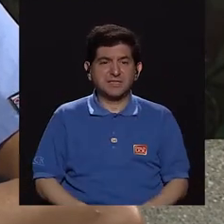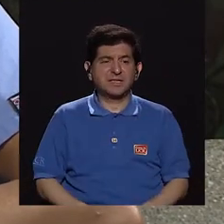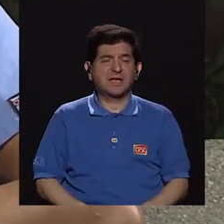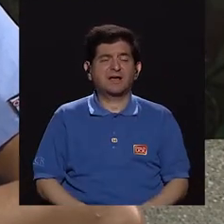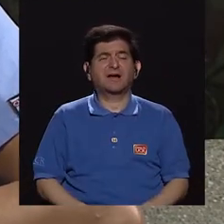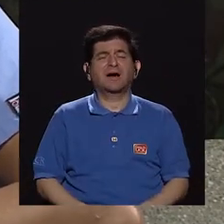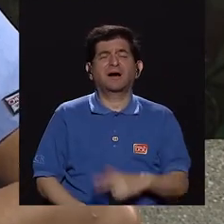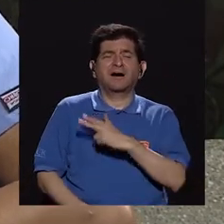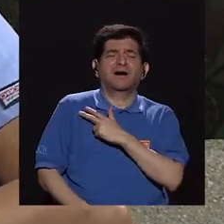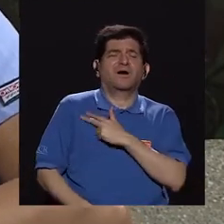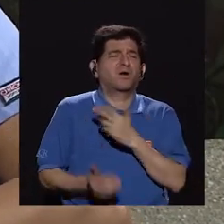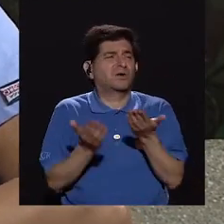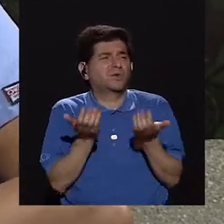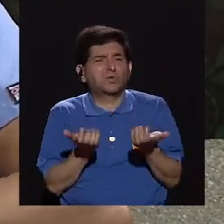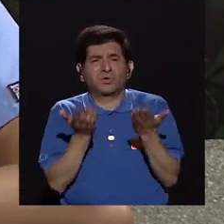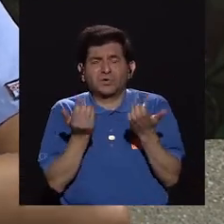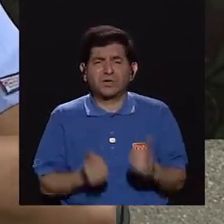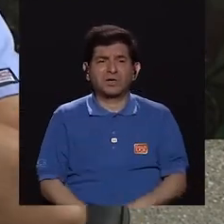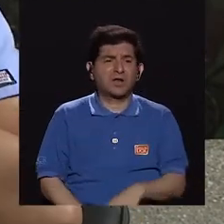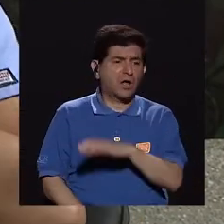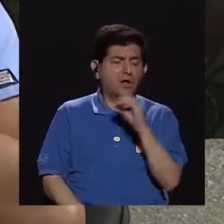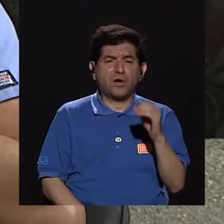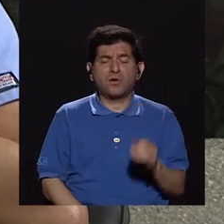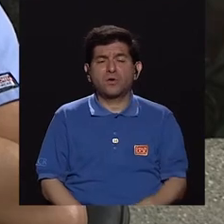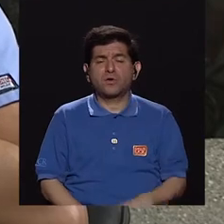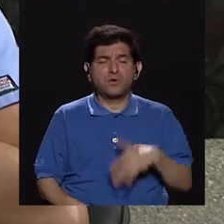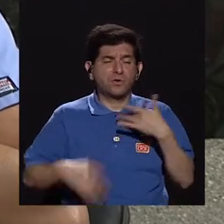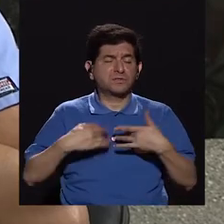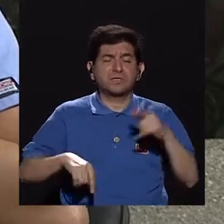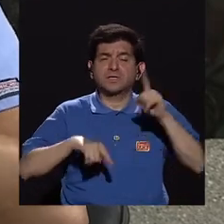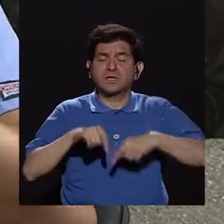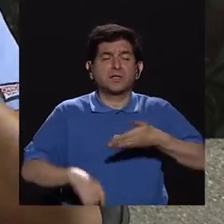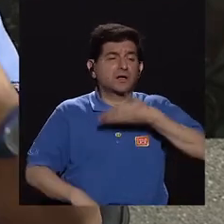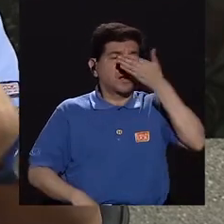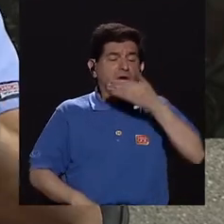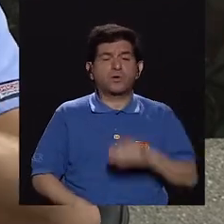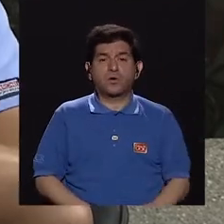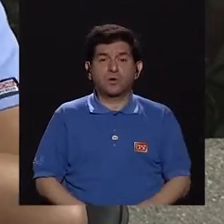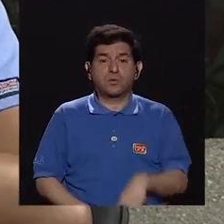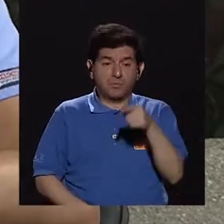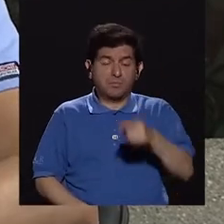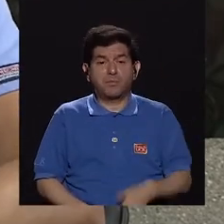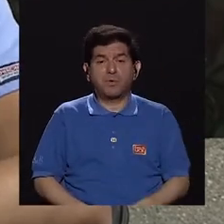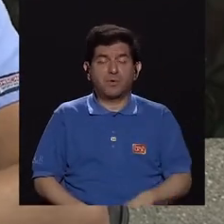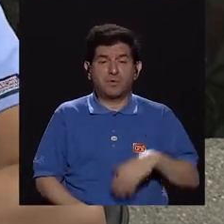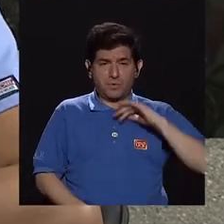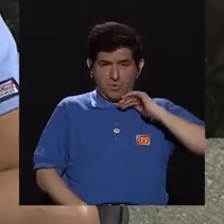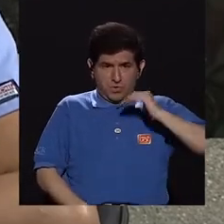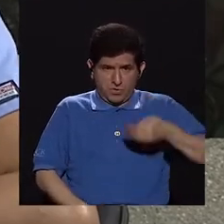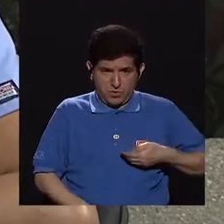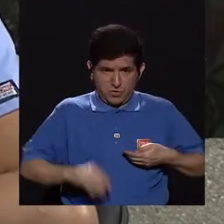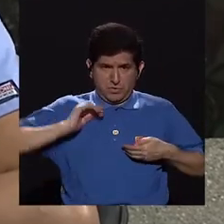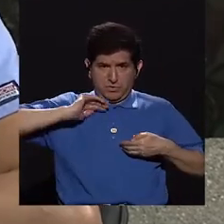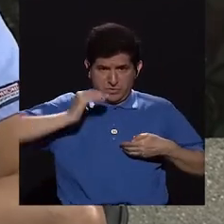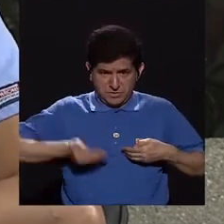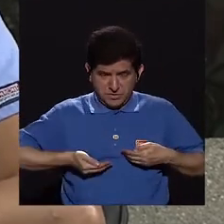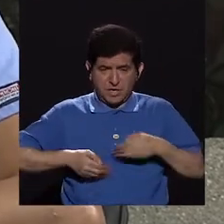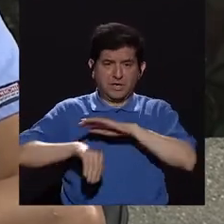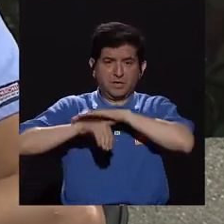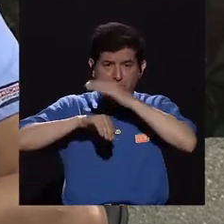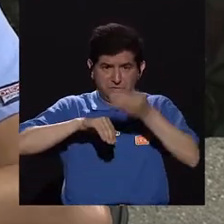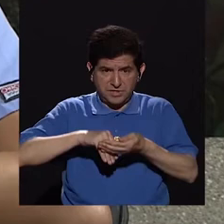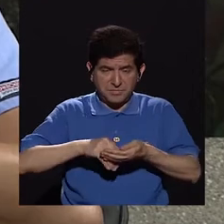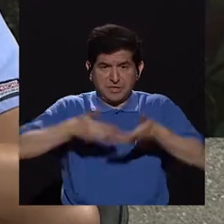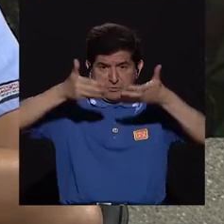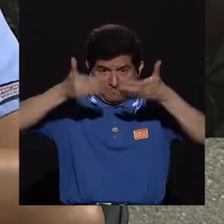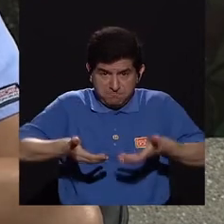muchas ganas de orinar a cada rato, también tienden a sentir como que se ahogan por el exceso de peso también de las mamas y del bebé.